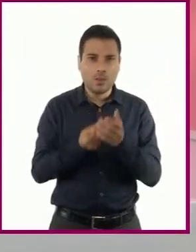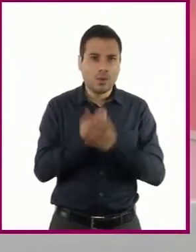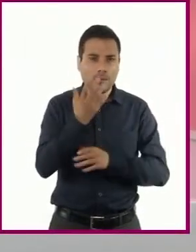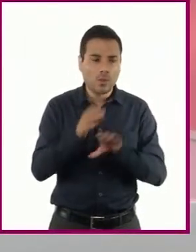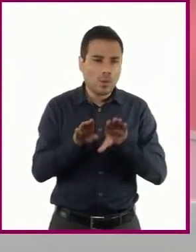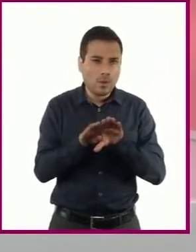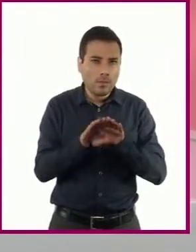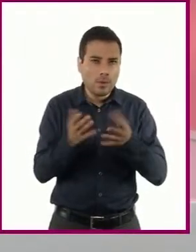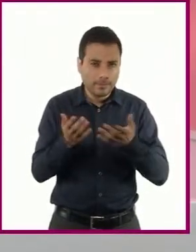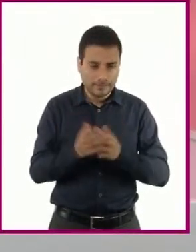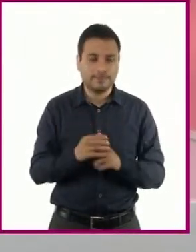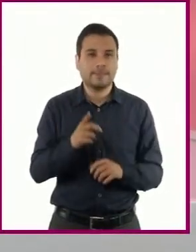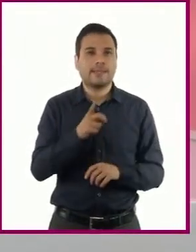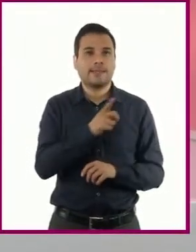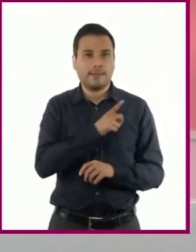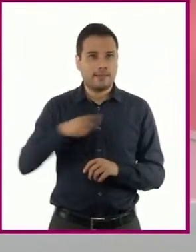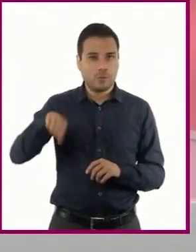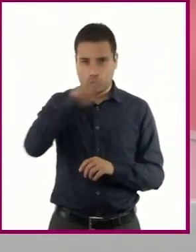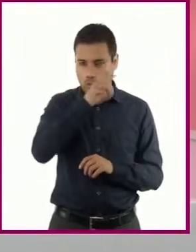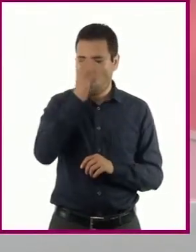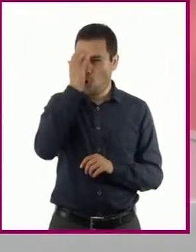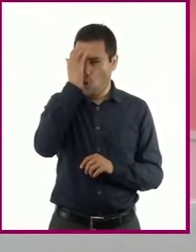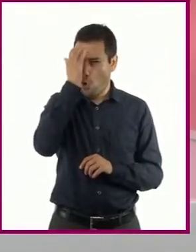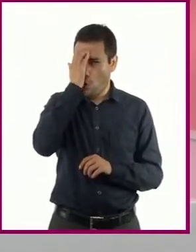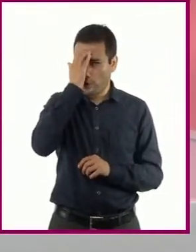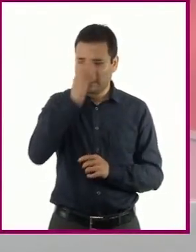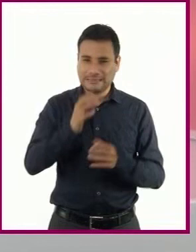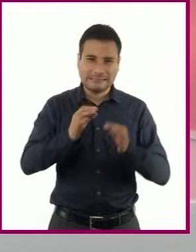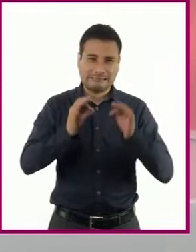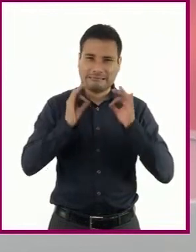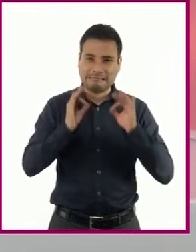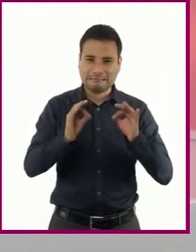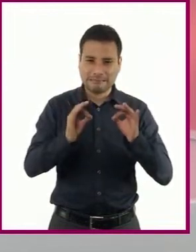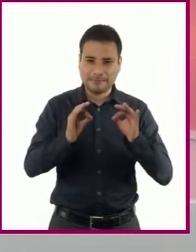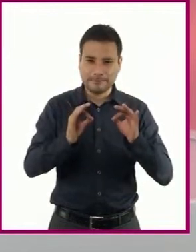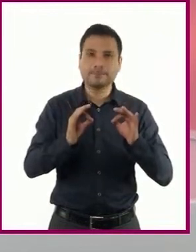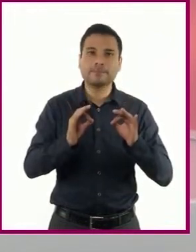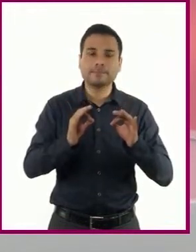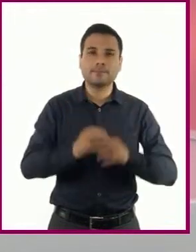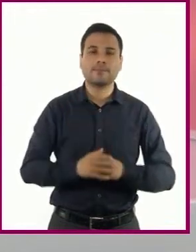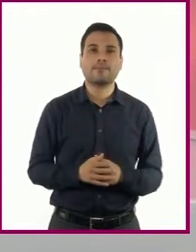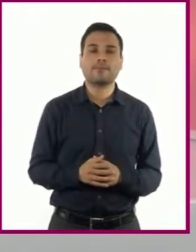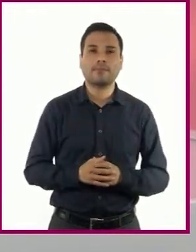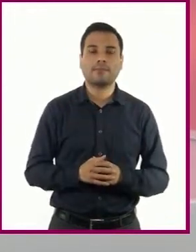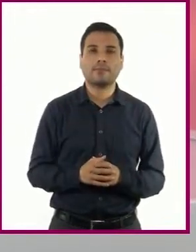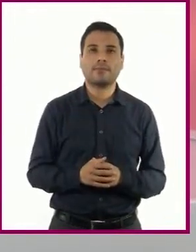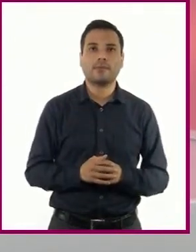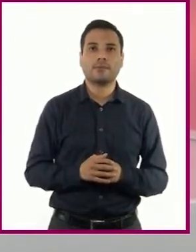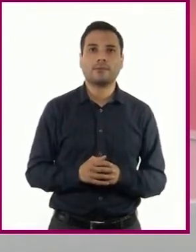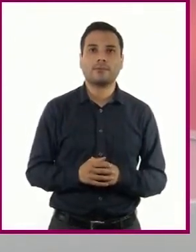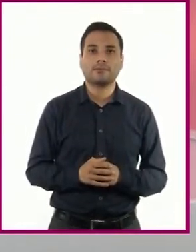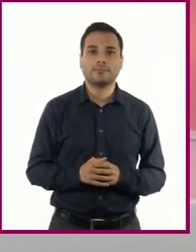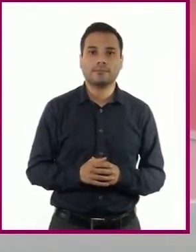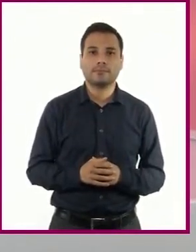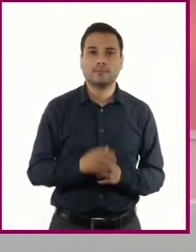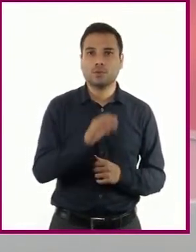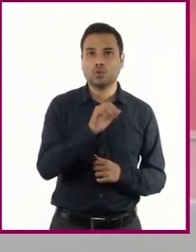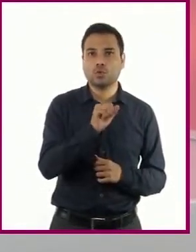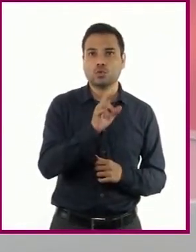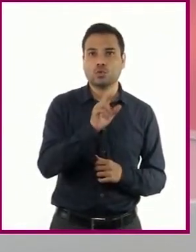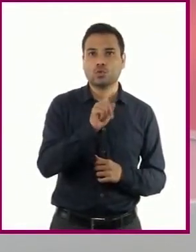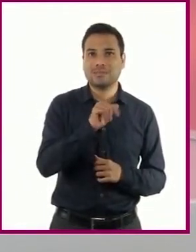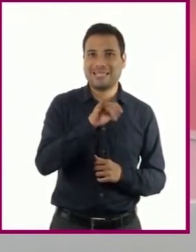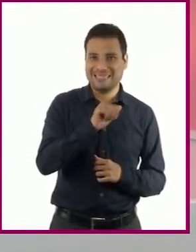necesitamos saber de manera muy clara y determinante cómo es que la cantidad de sustancia nos